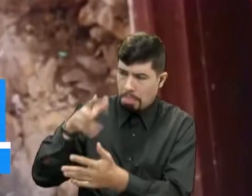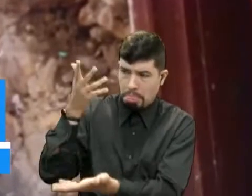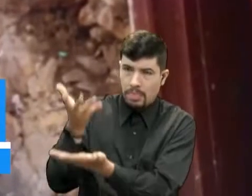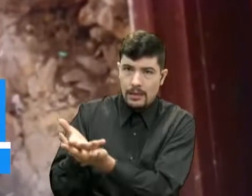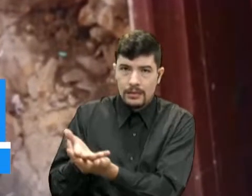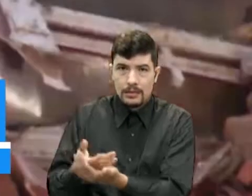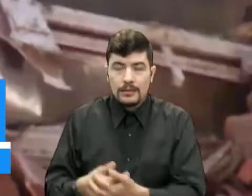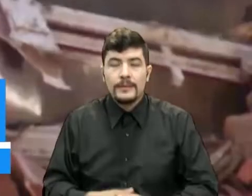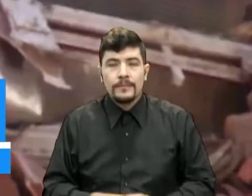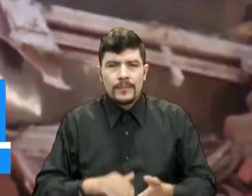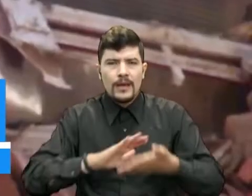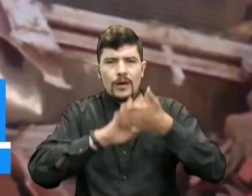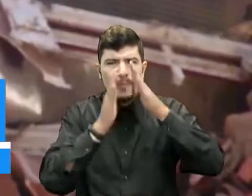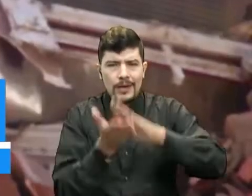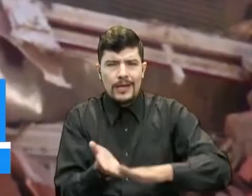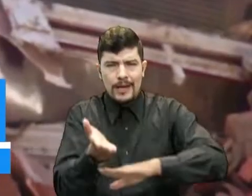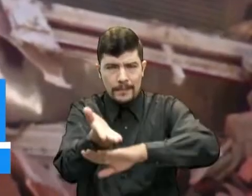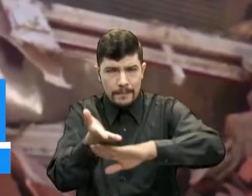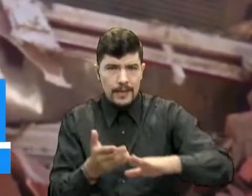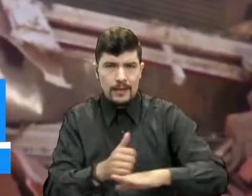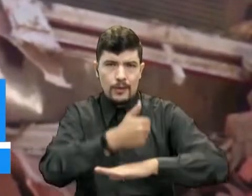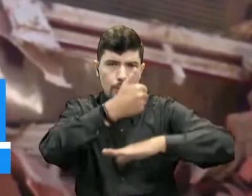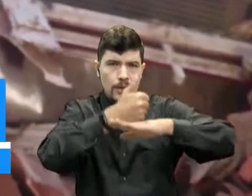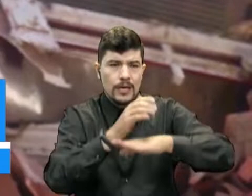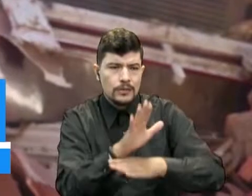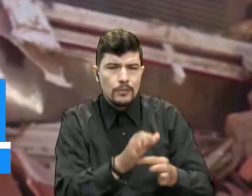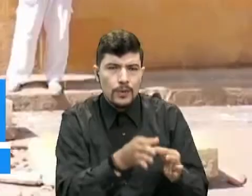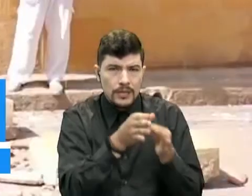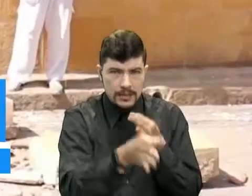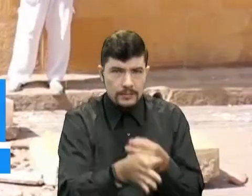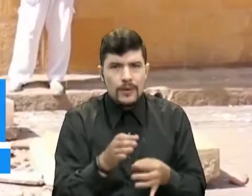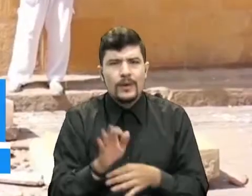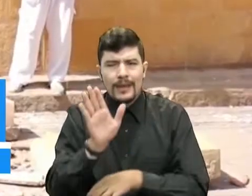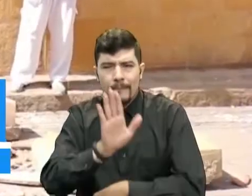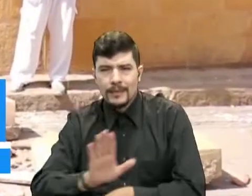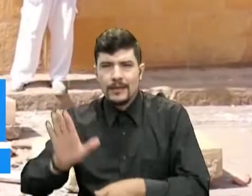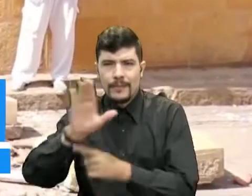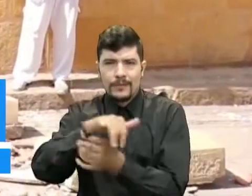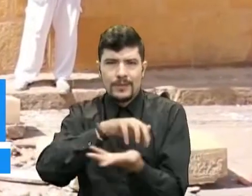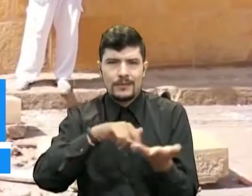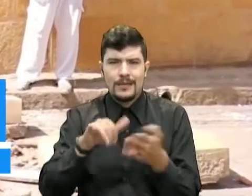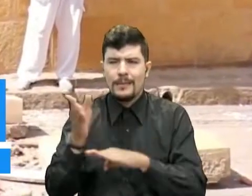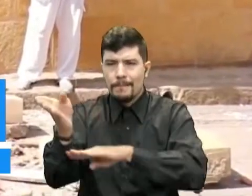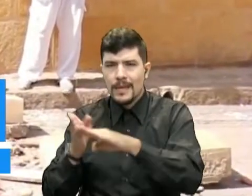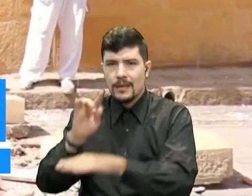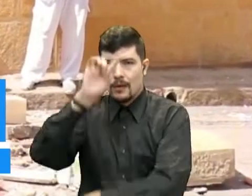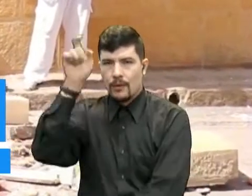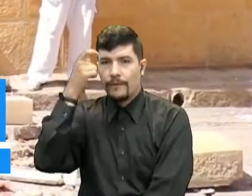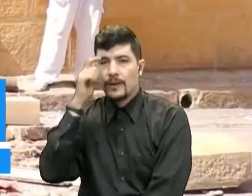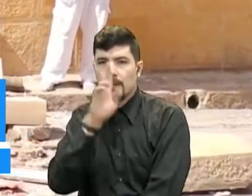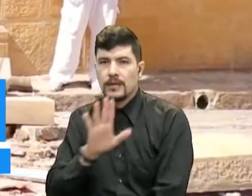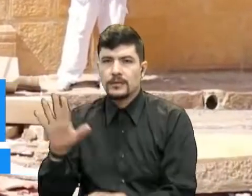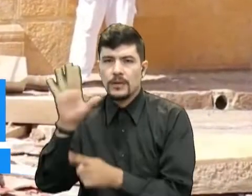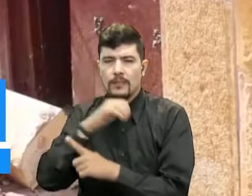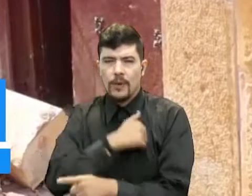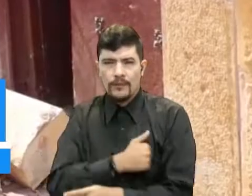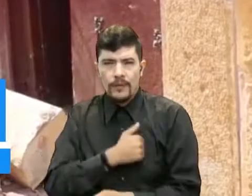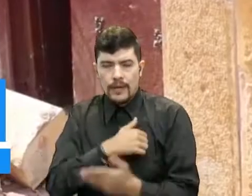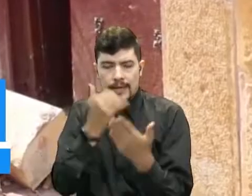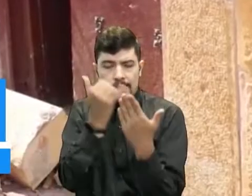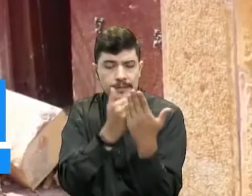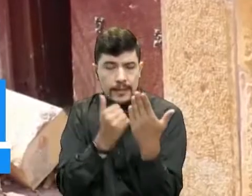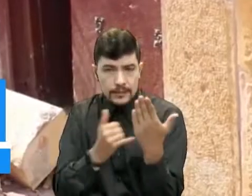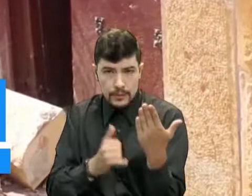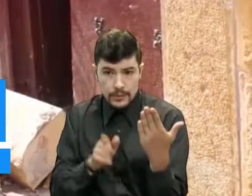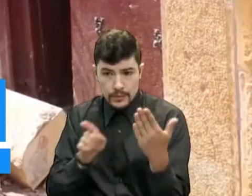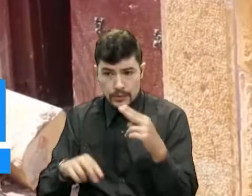La comunidad exige a las autoridades, tanto del municipio, departamento y la nación, para que mientras se desarrollan los trabajos para construir la